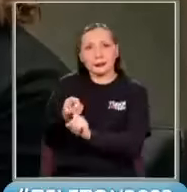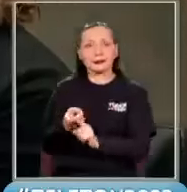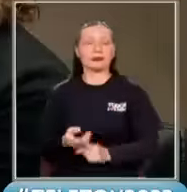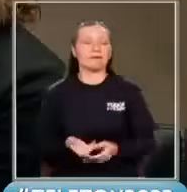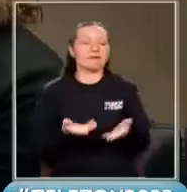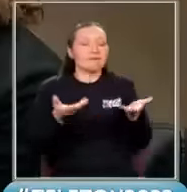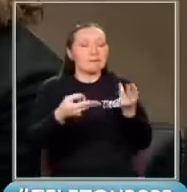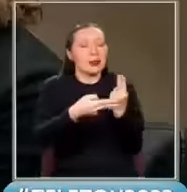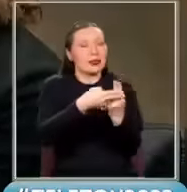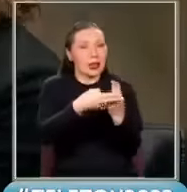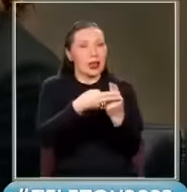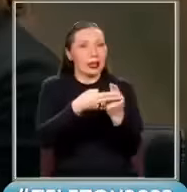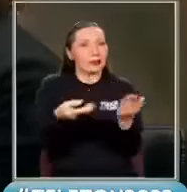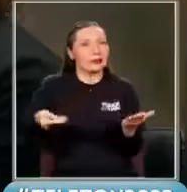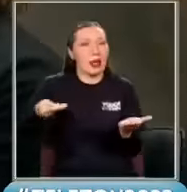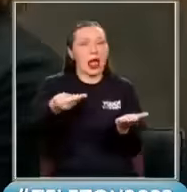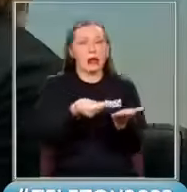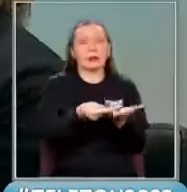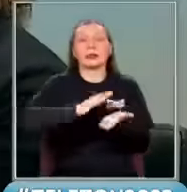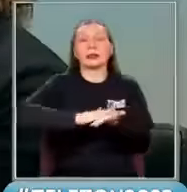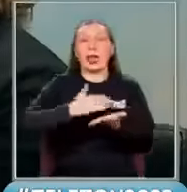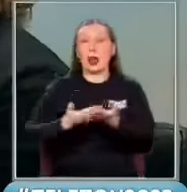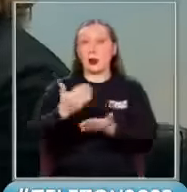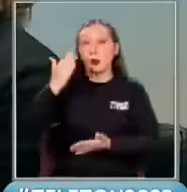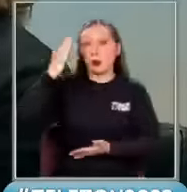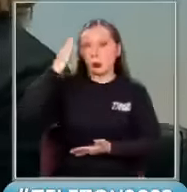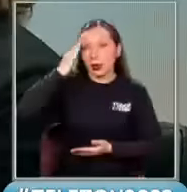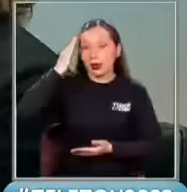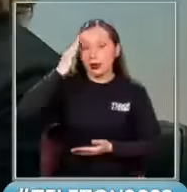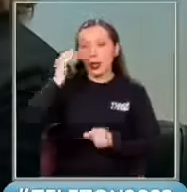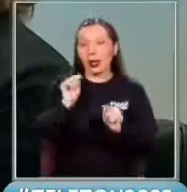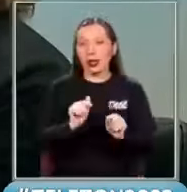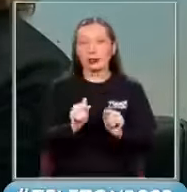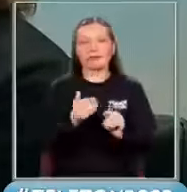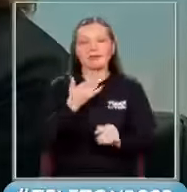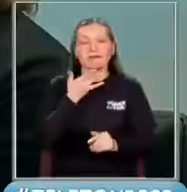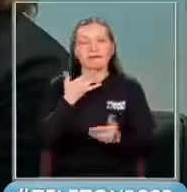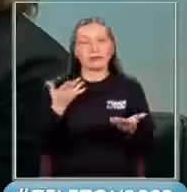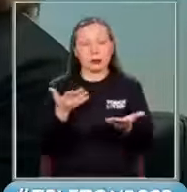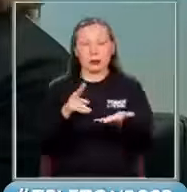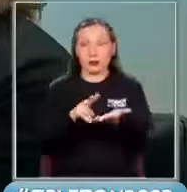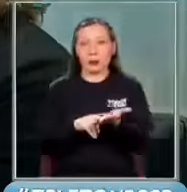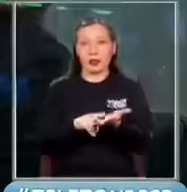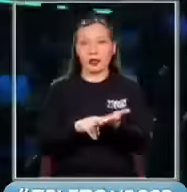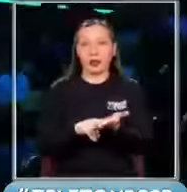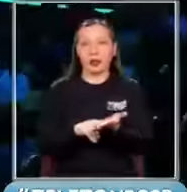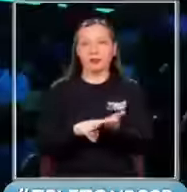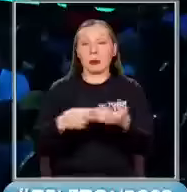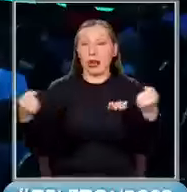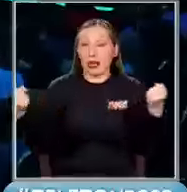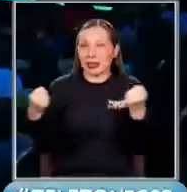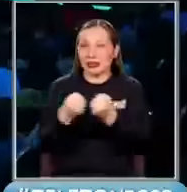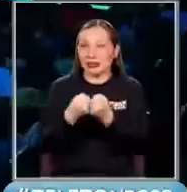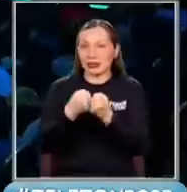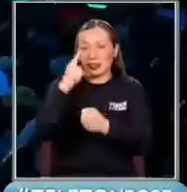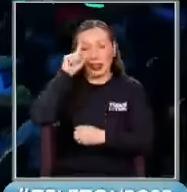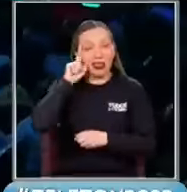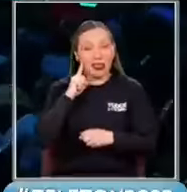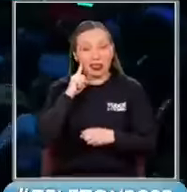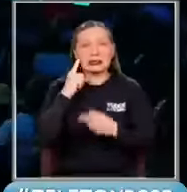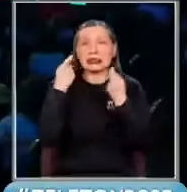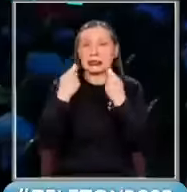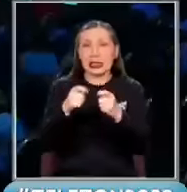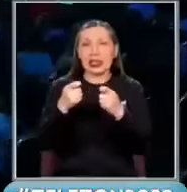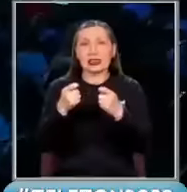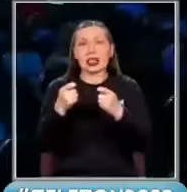Teletón fue un aporte en la salud mental. Porque es verdad que él tuvo su accidente y se trató de insertar